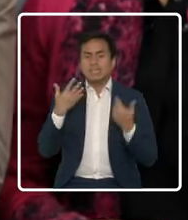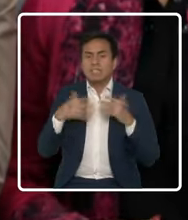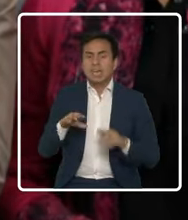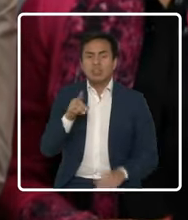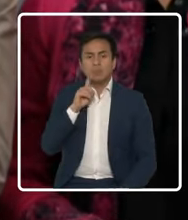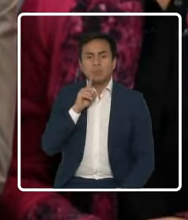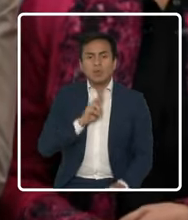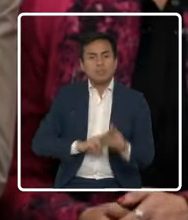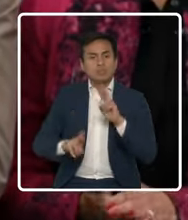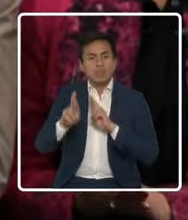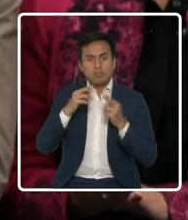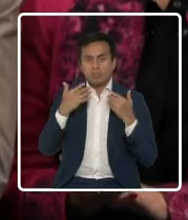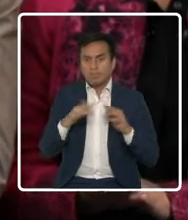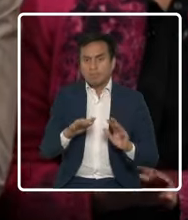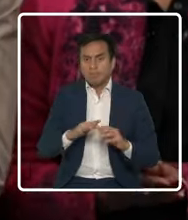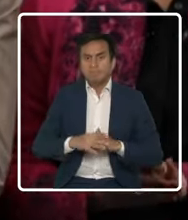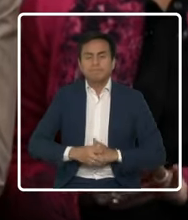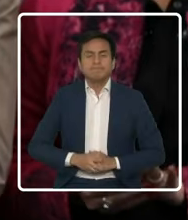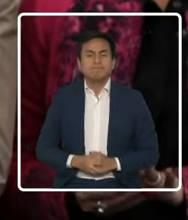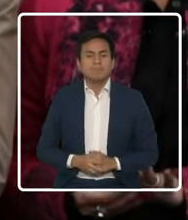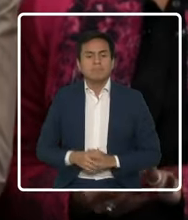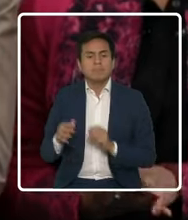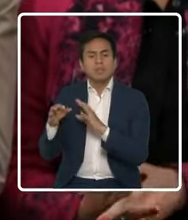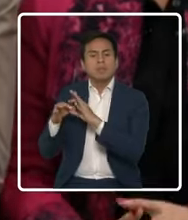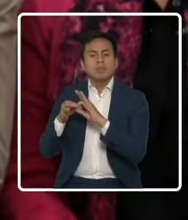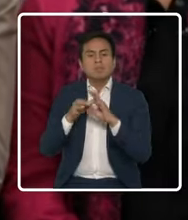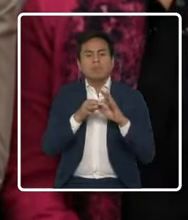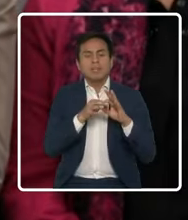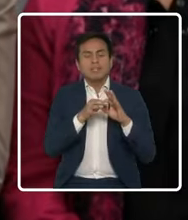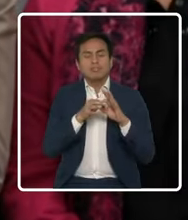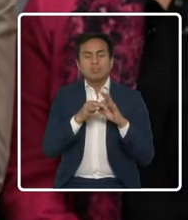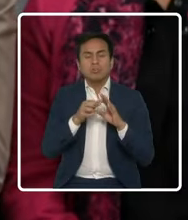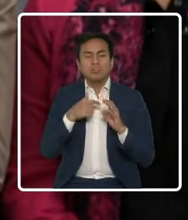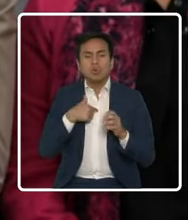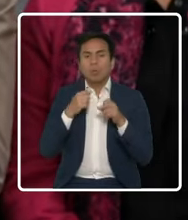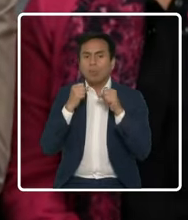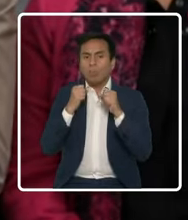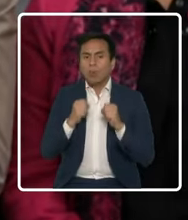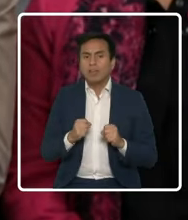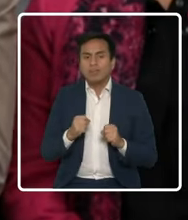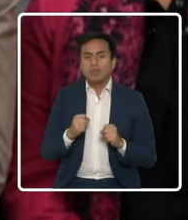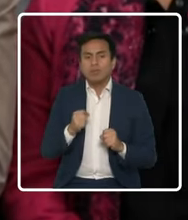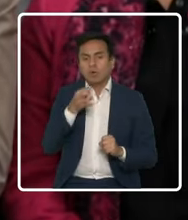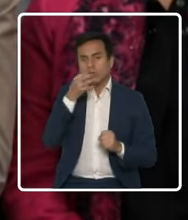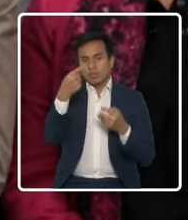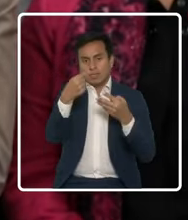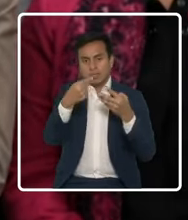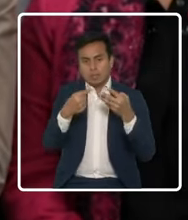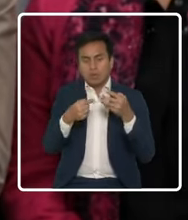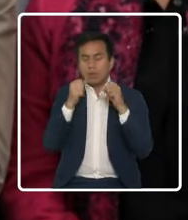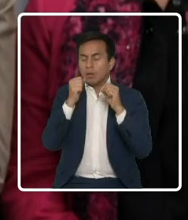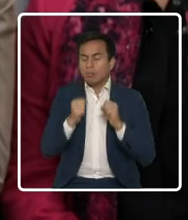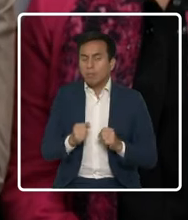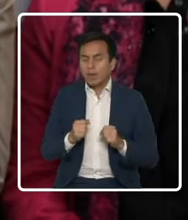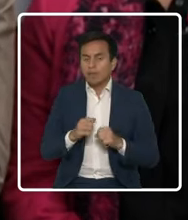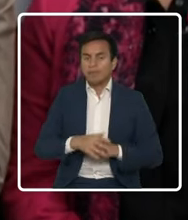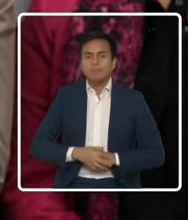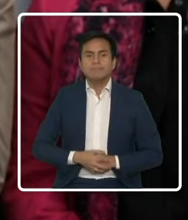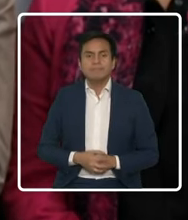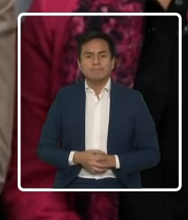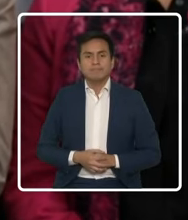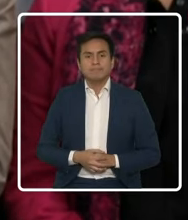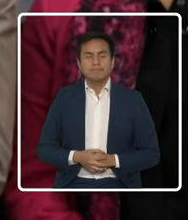tenido resultados. Y por eso puedo dar cuenta que